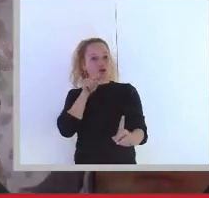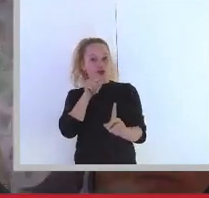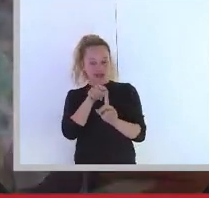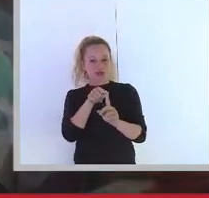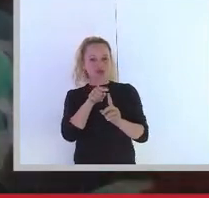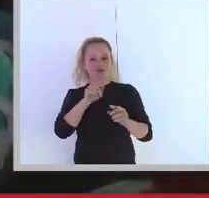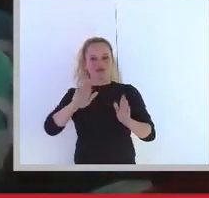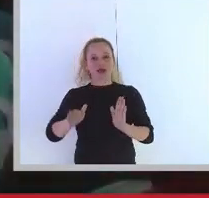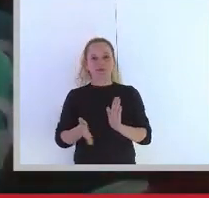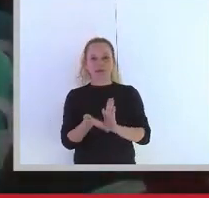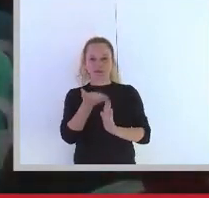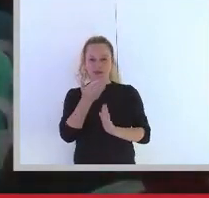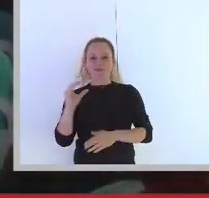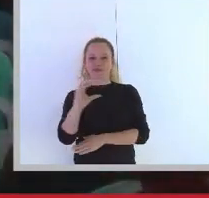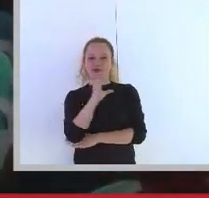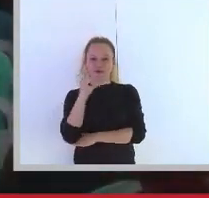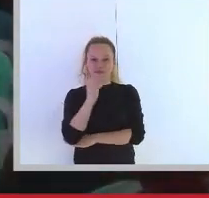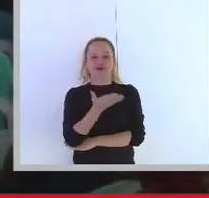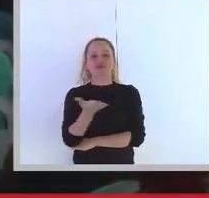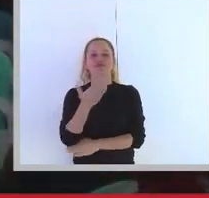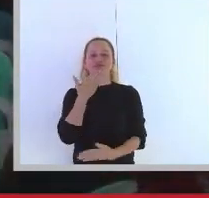gracias.